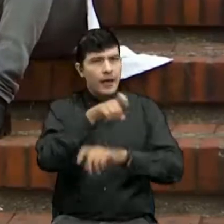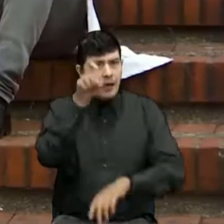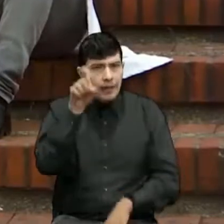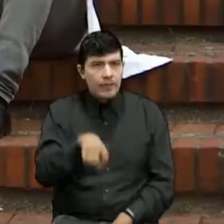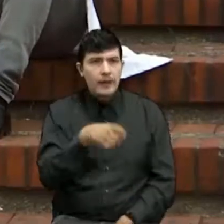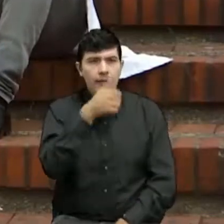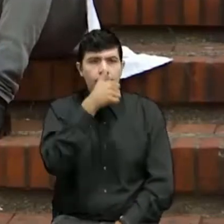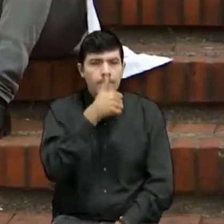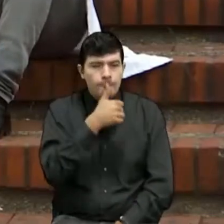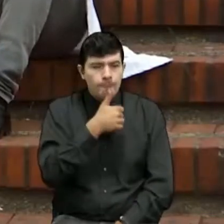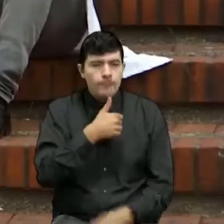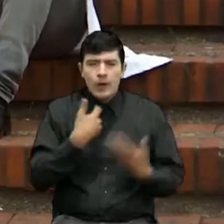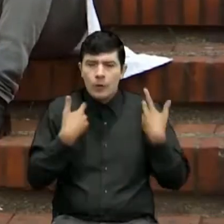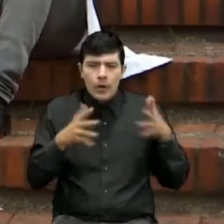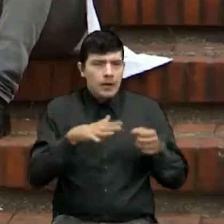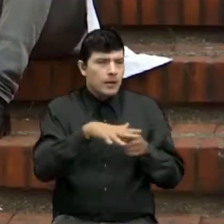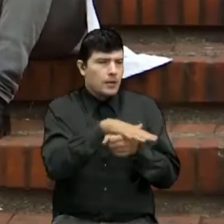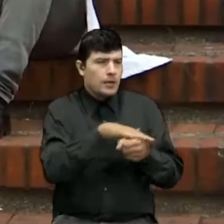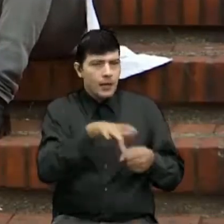cualquier circunstancia.